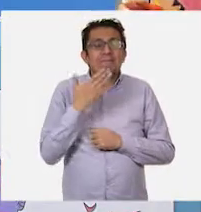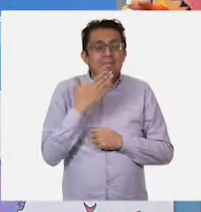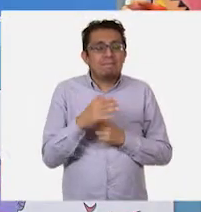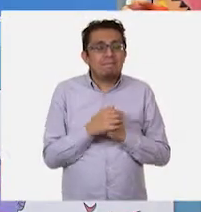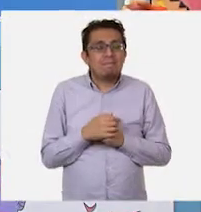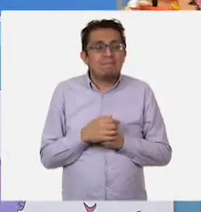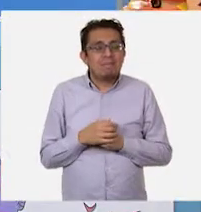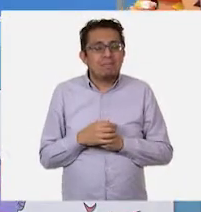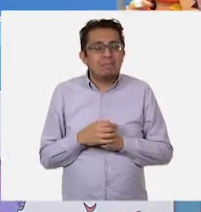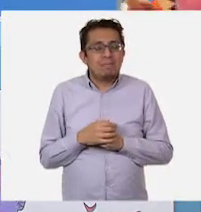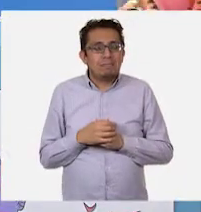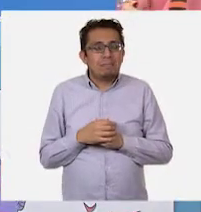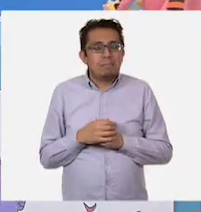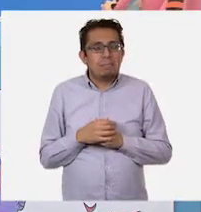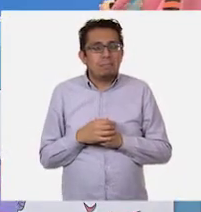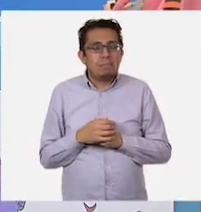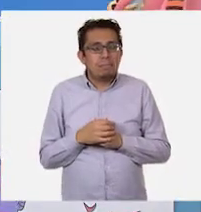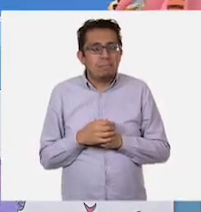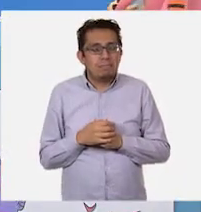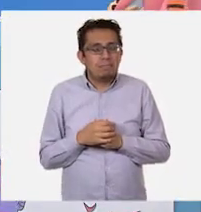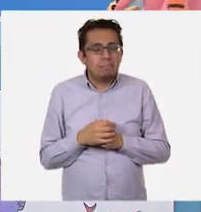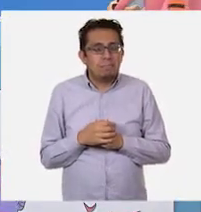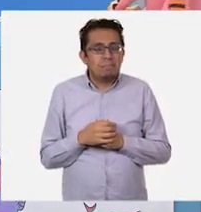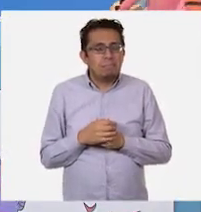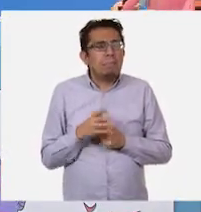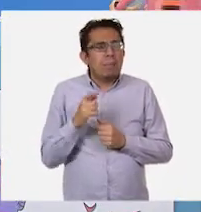Vamos, Ajolisto, dime, ¿qué vimos en la primera imagen?